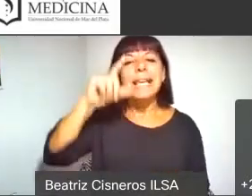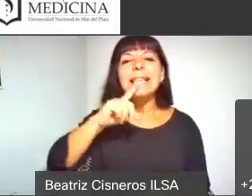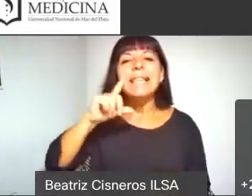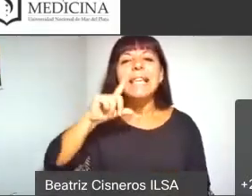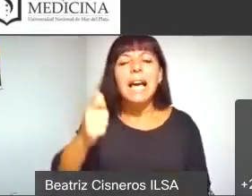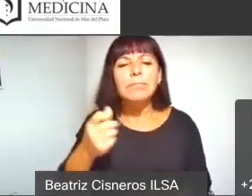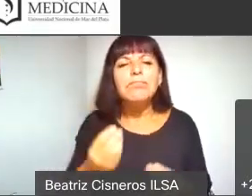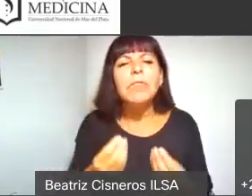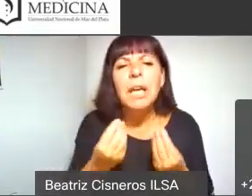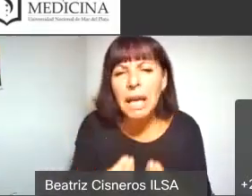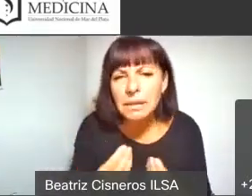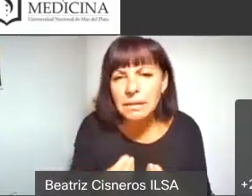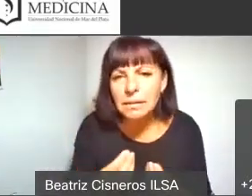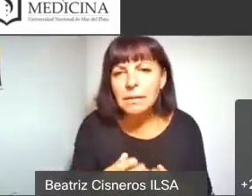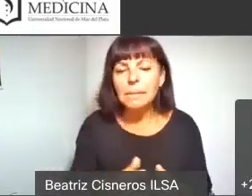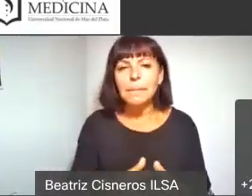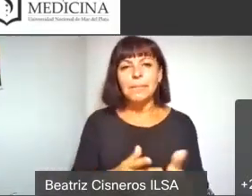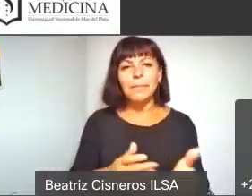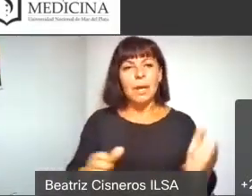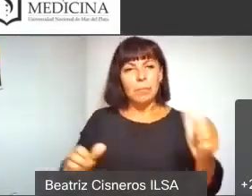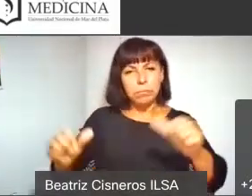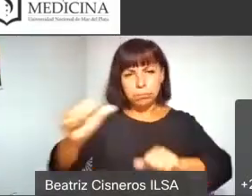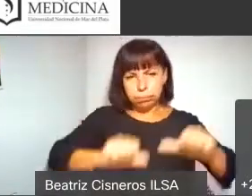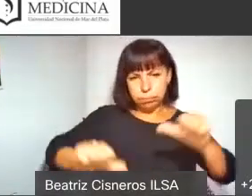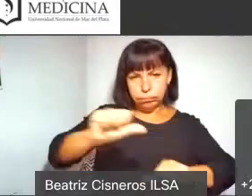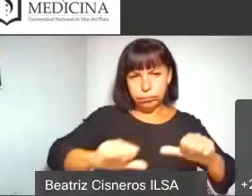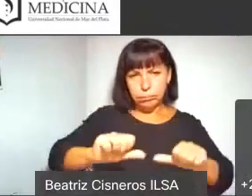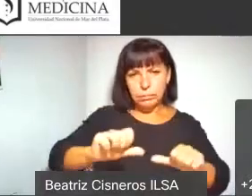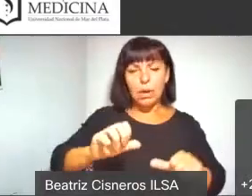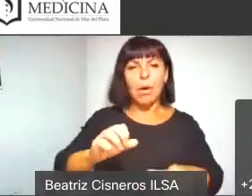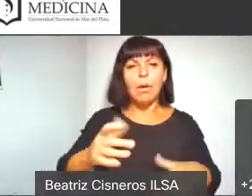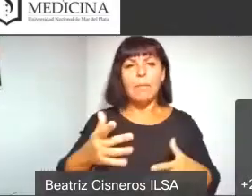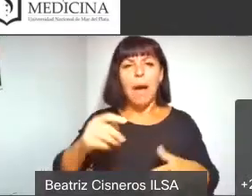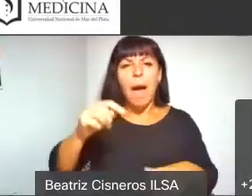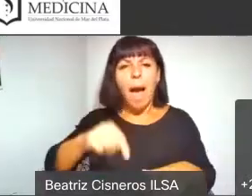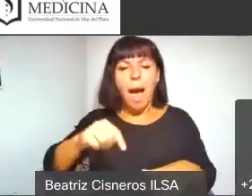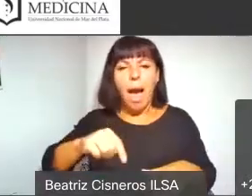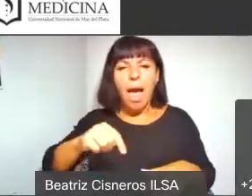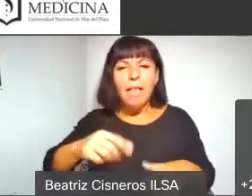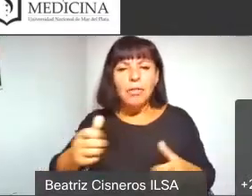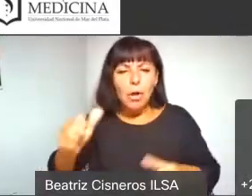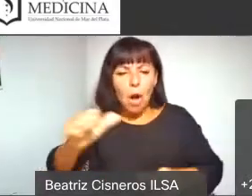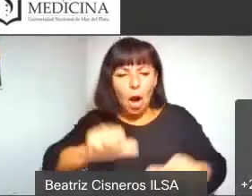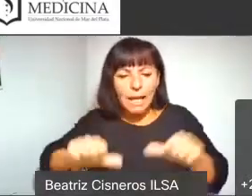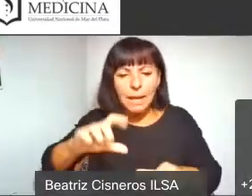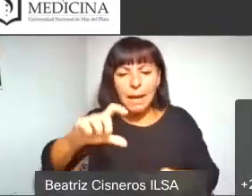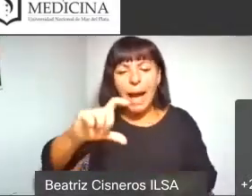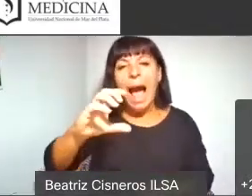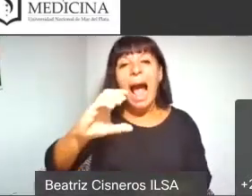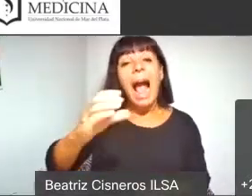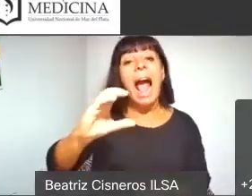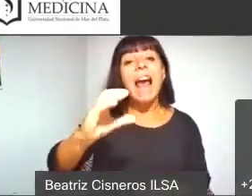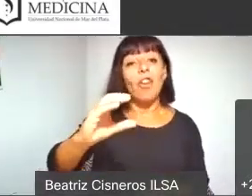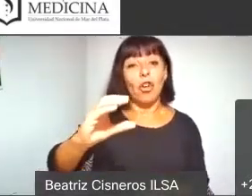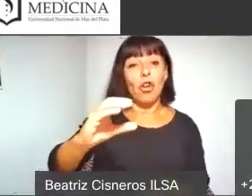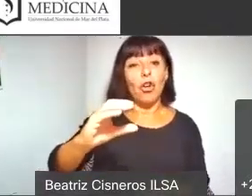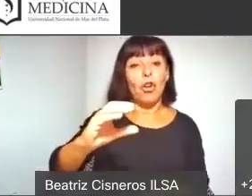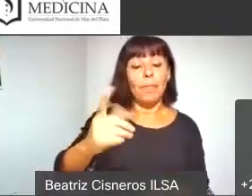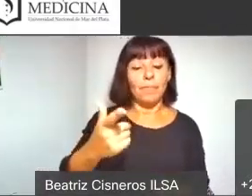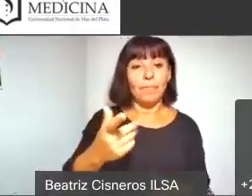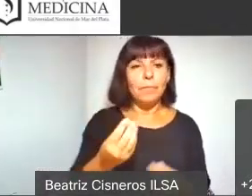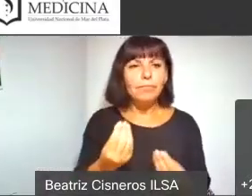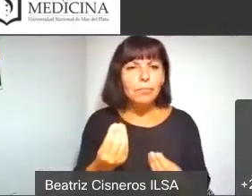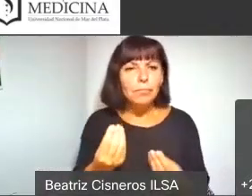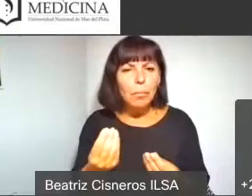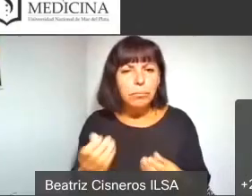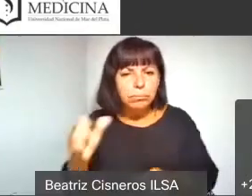de cómo compuestos orgánicos que contienen en su composición química carbono se conformaron a partir de